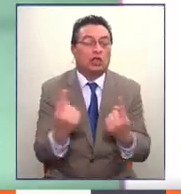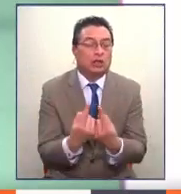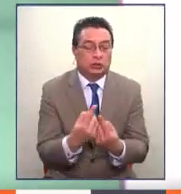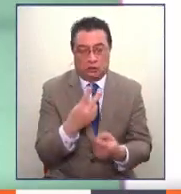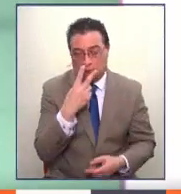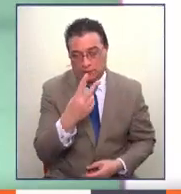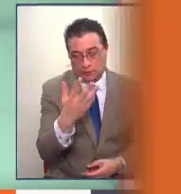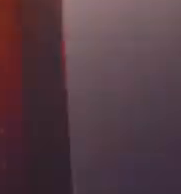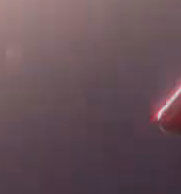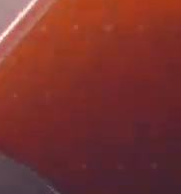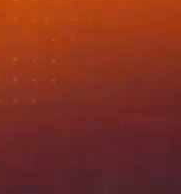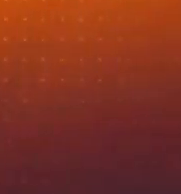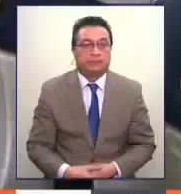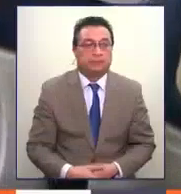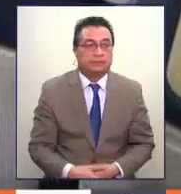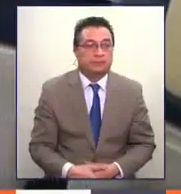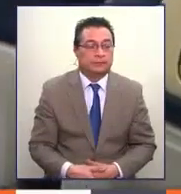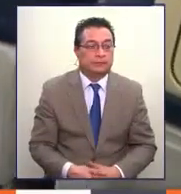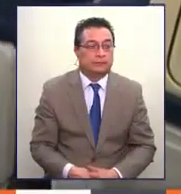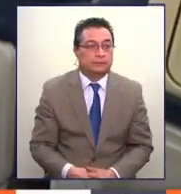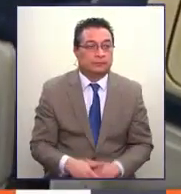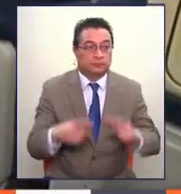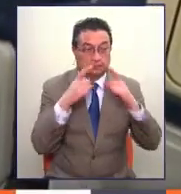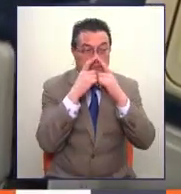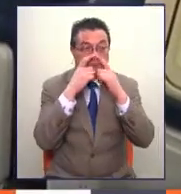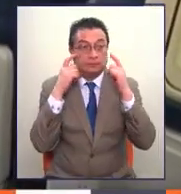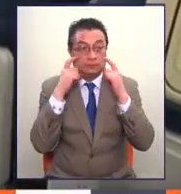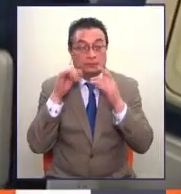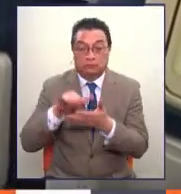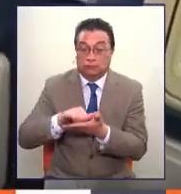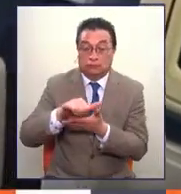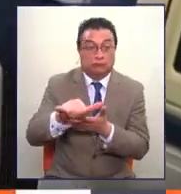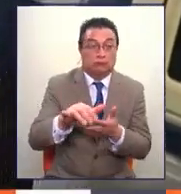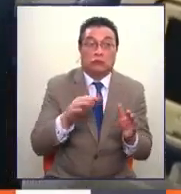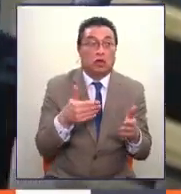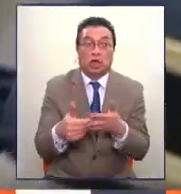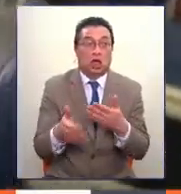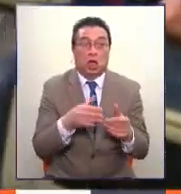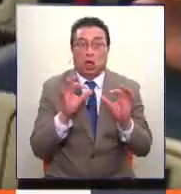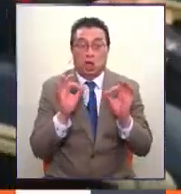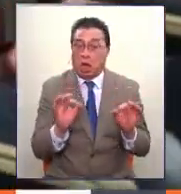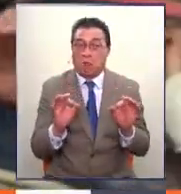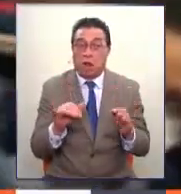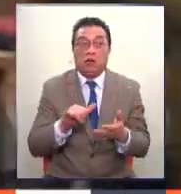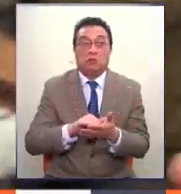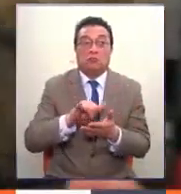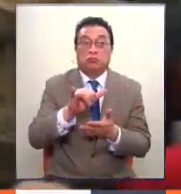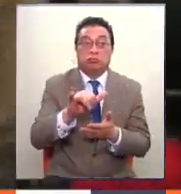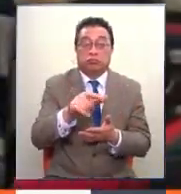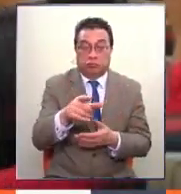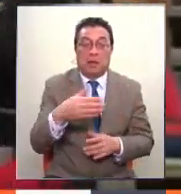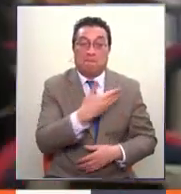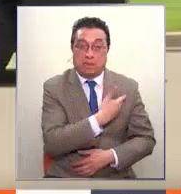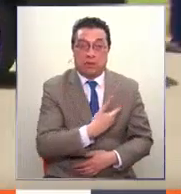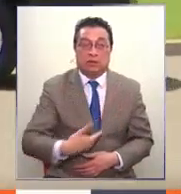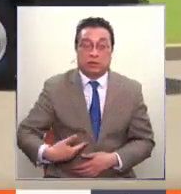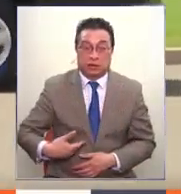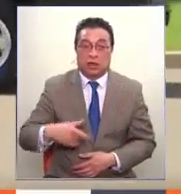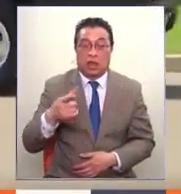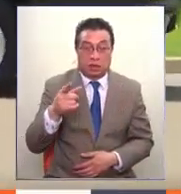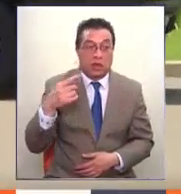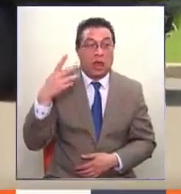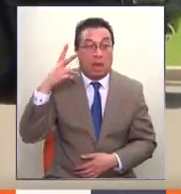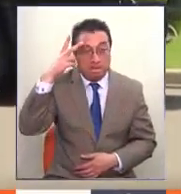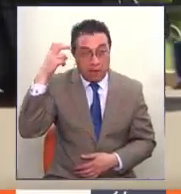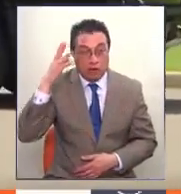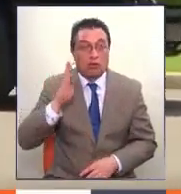cuenta. Con mascarilla y en un vuelo comercial, como acostumbra viajar, Andrés López Obrador emprendió rumbo a Washington